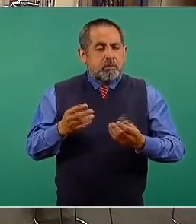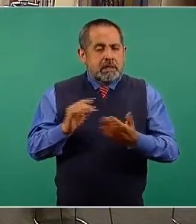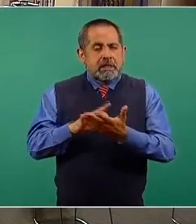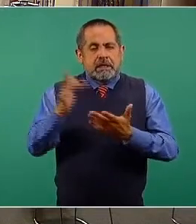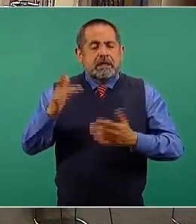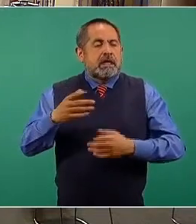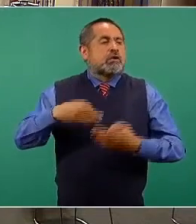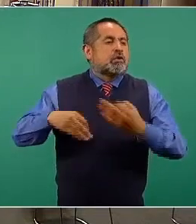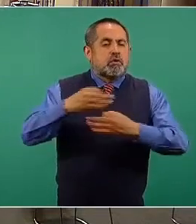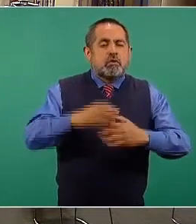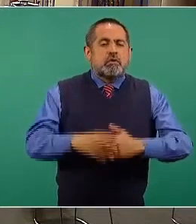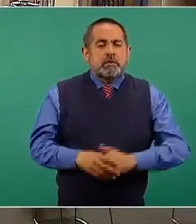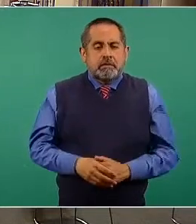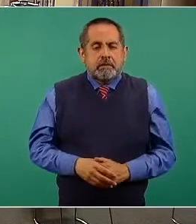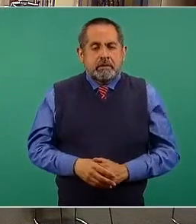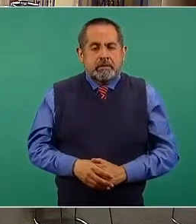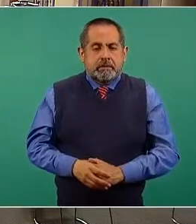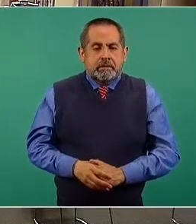Gracias.